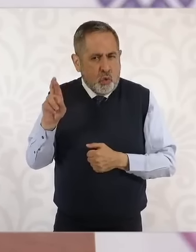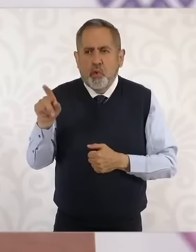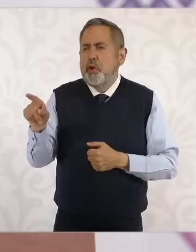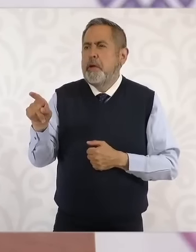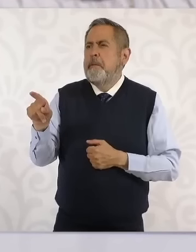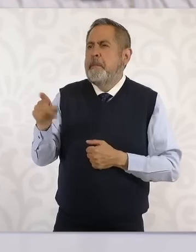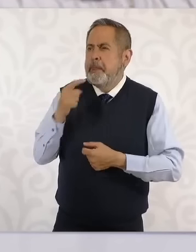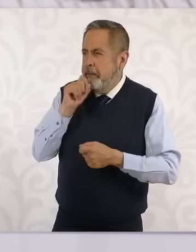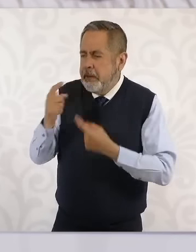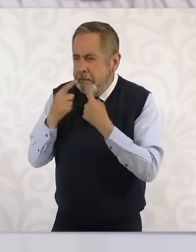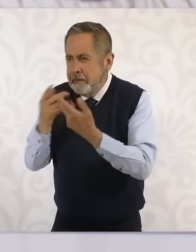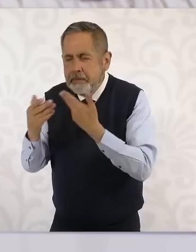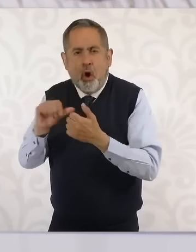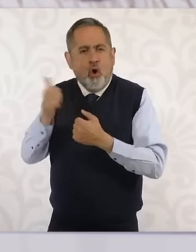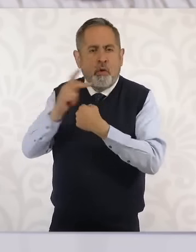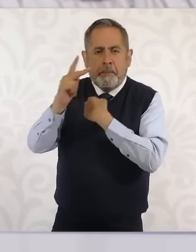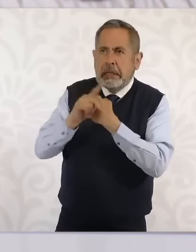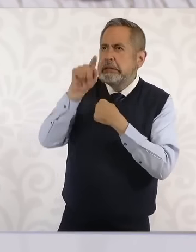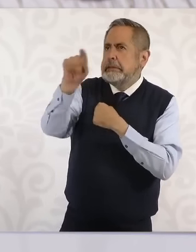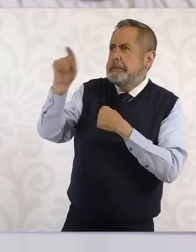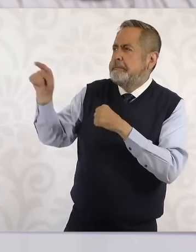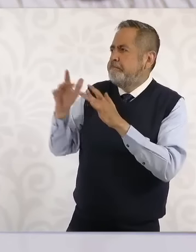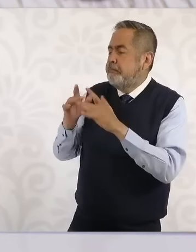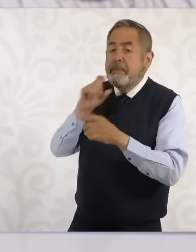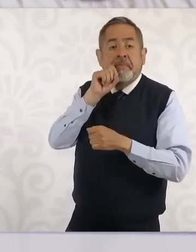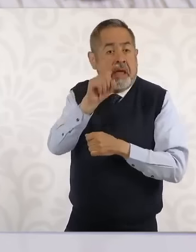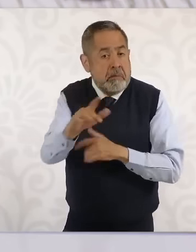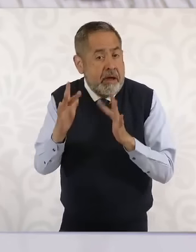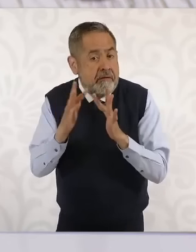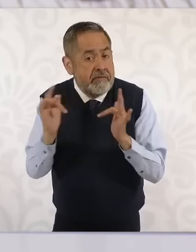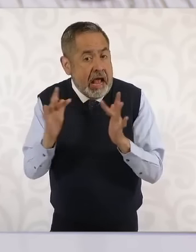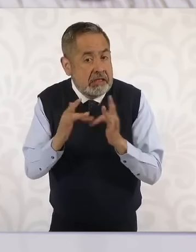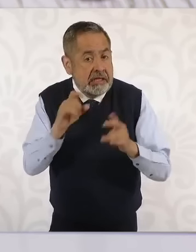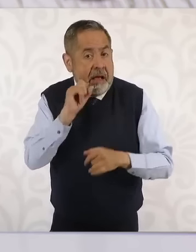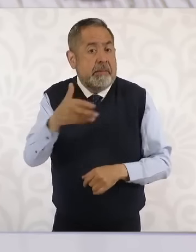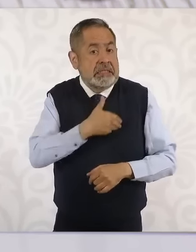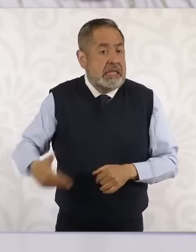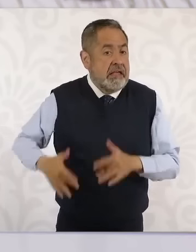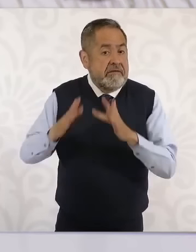conversaciones con otros países. Vino Francia también, el presidente de